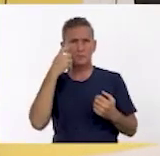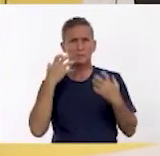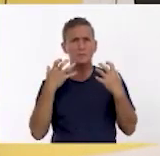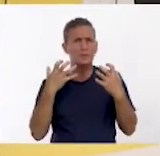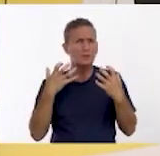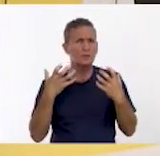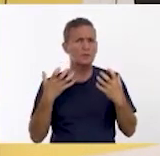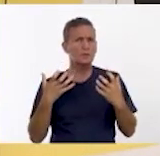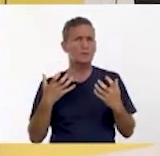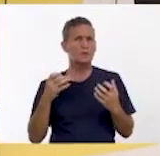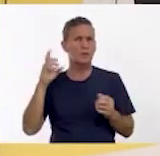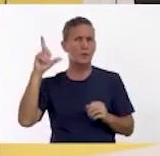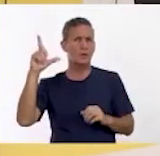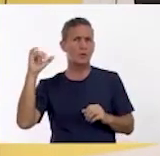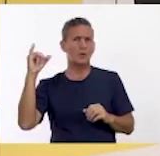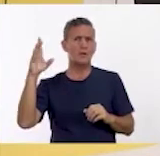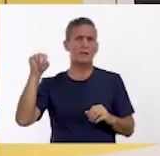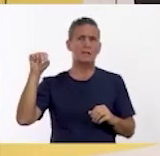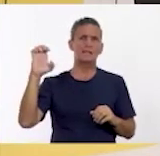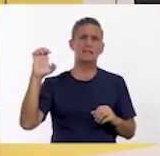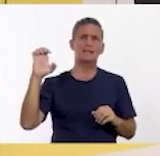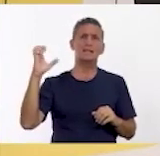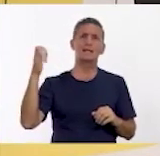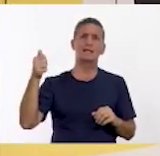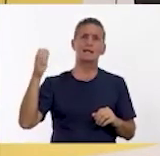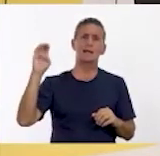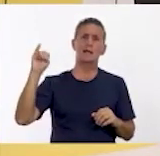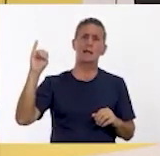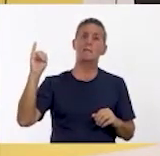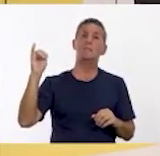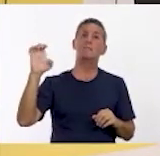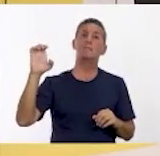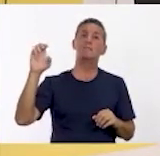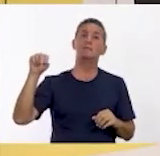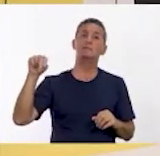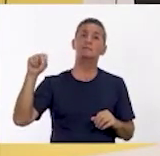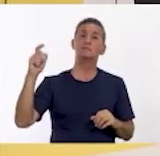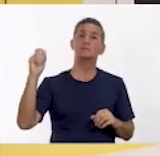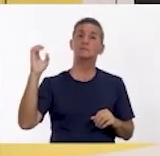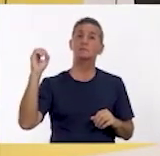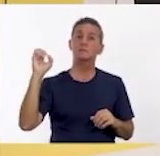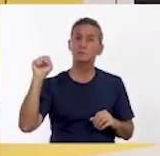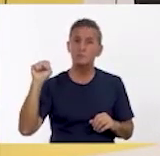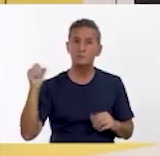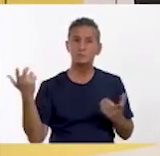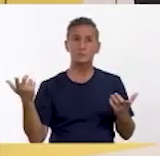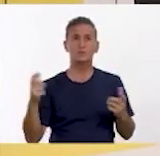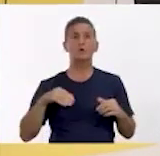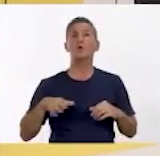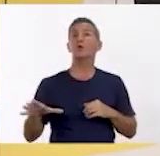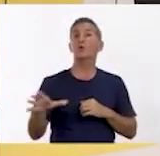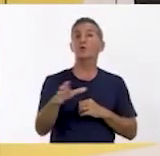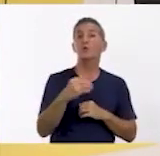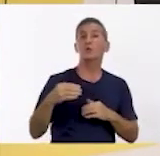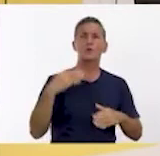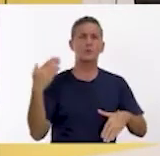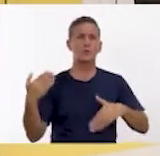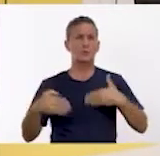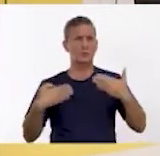importantes los lineamientos? Sencillamente ahí hay que ver que todos podemos participar, que todos